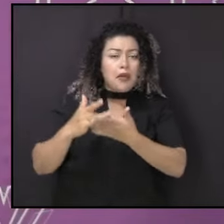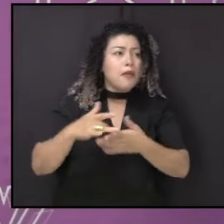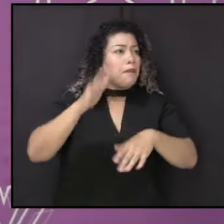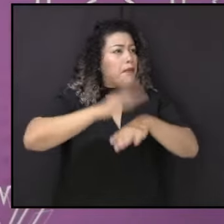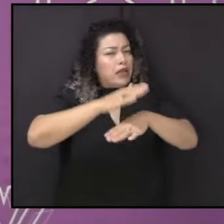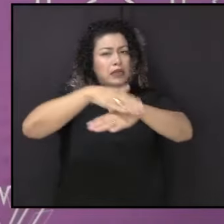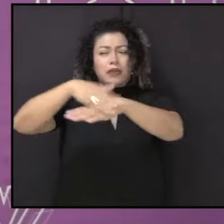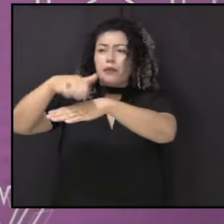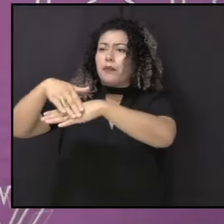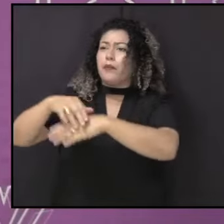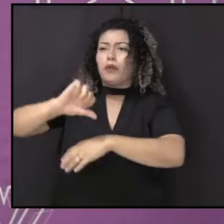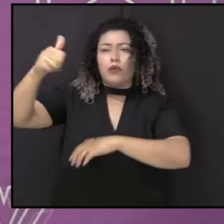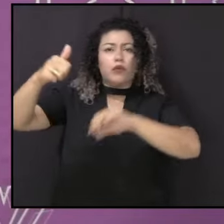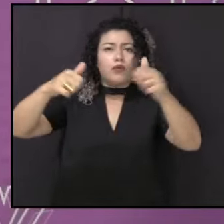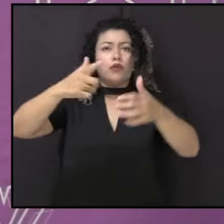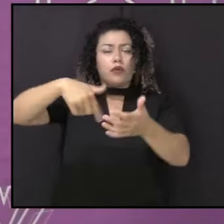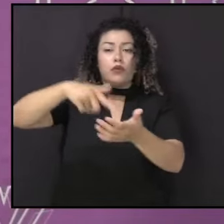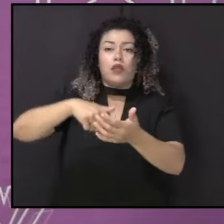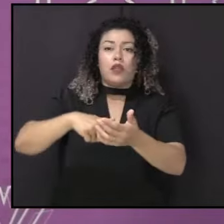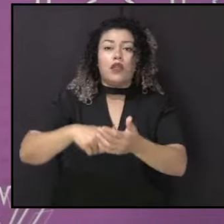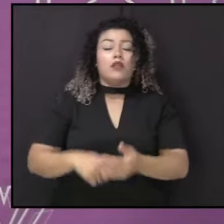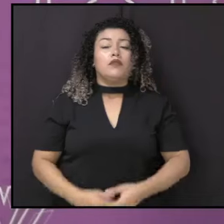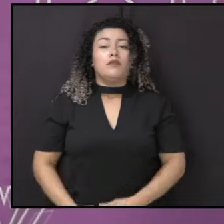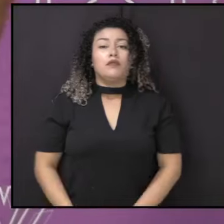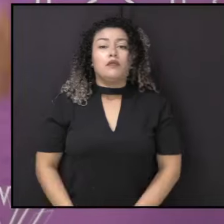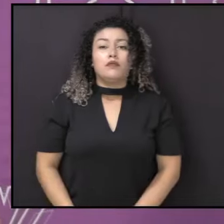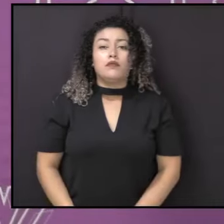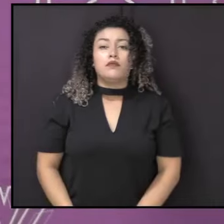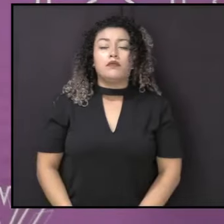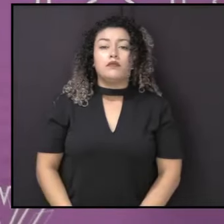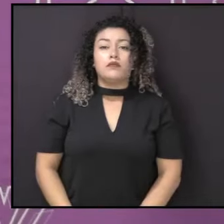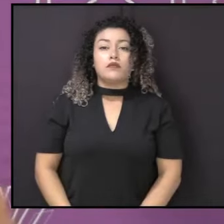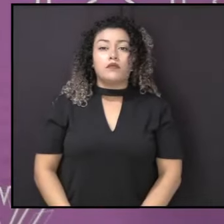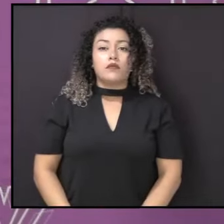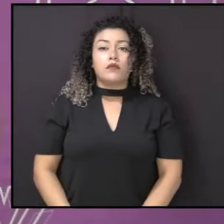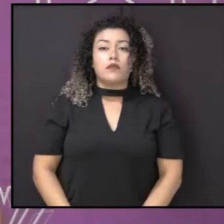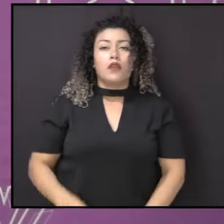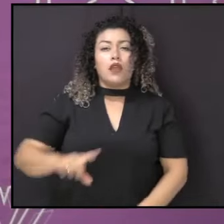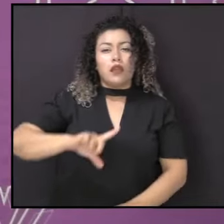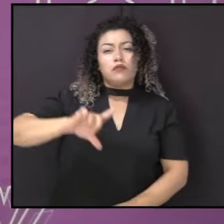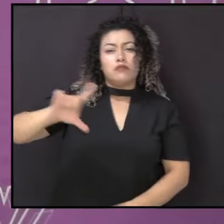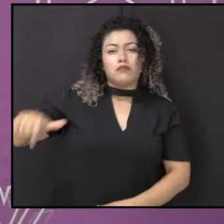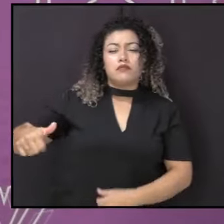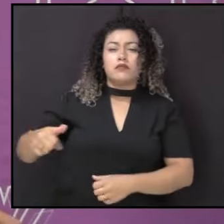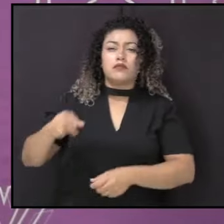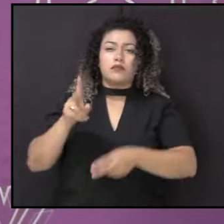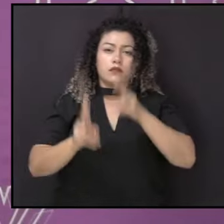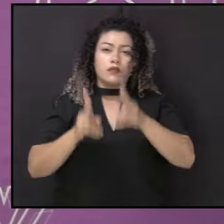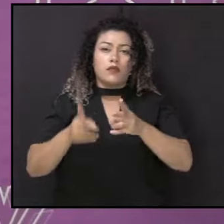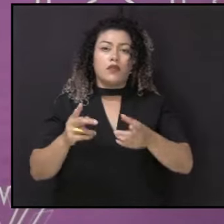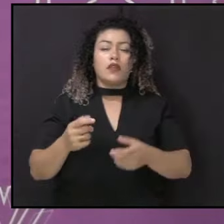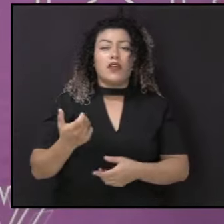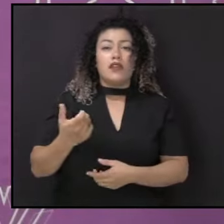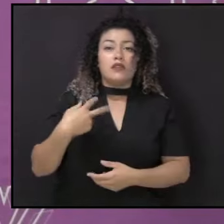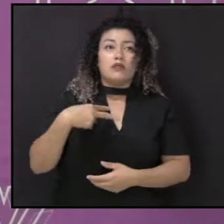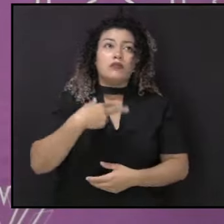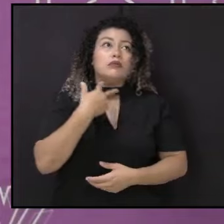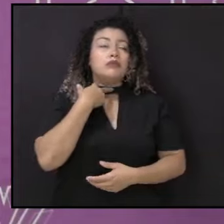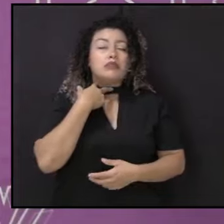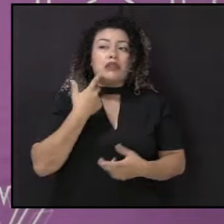muchas cosas que tanta falta nos hacen. En un momento después vamos a hablar en el tema de economía